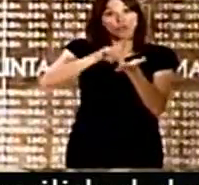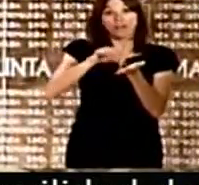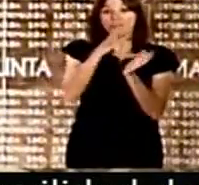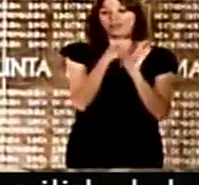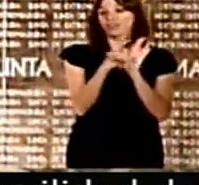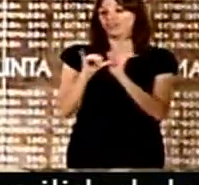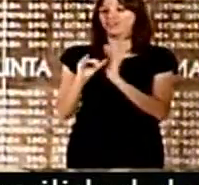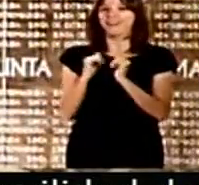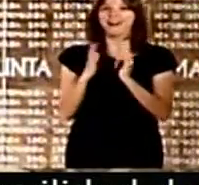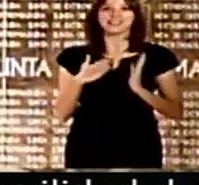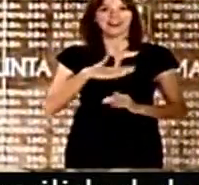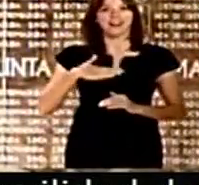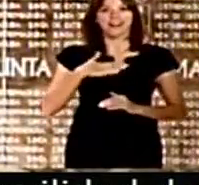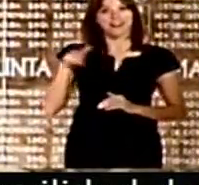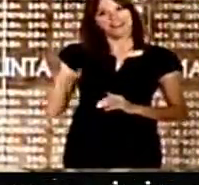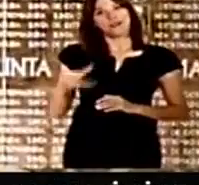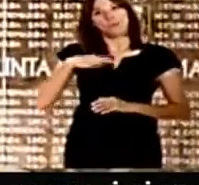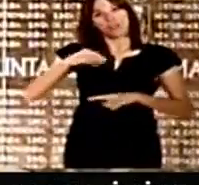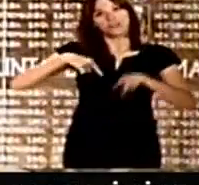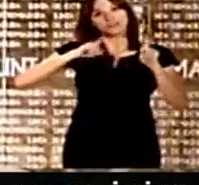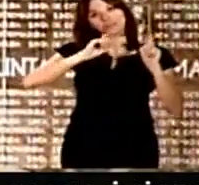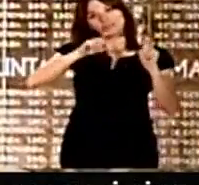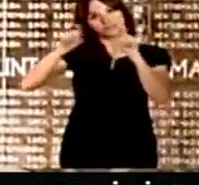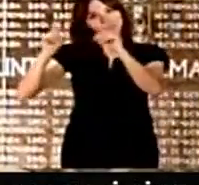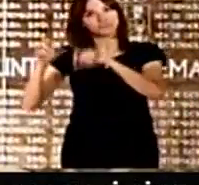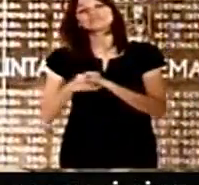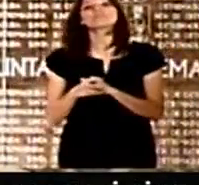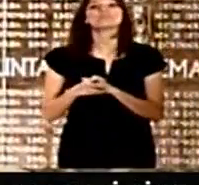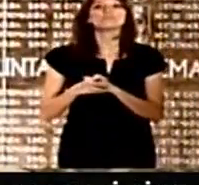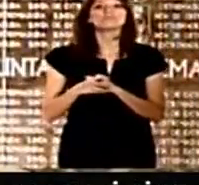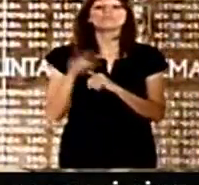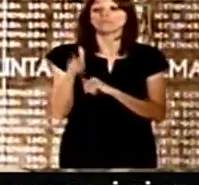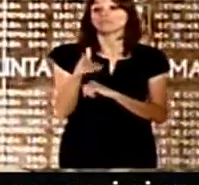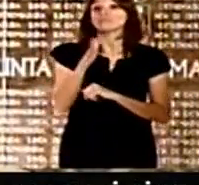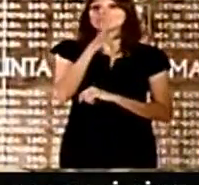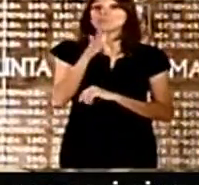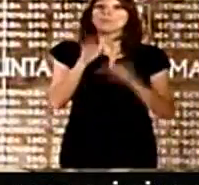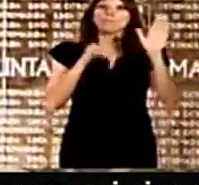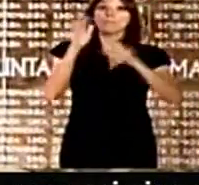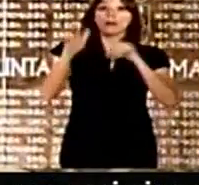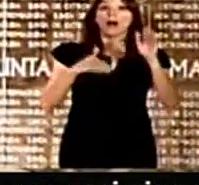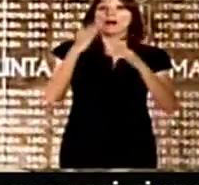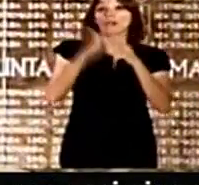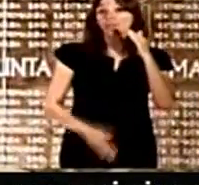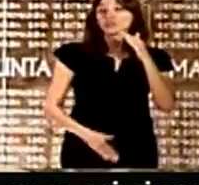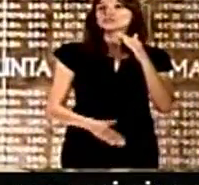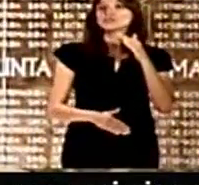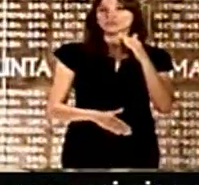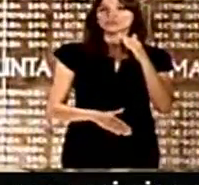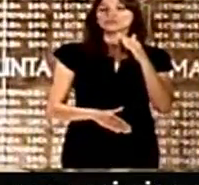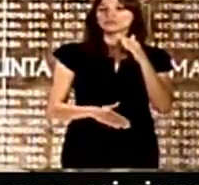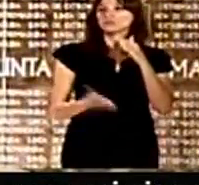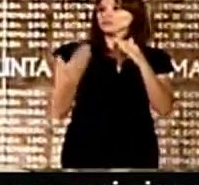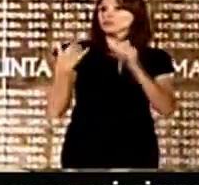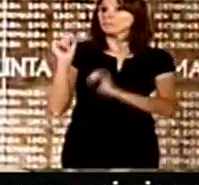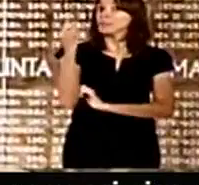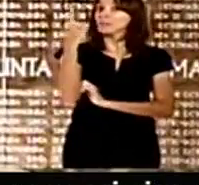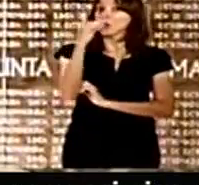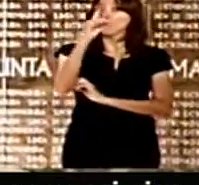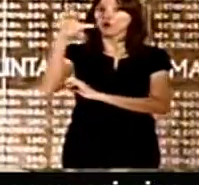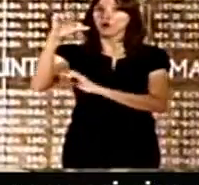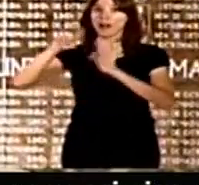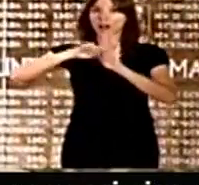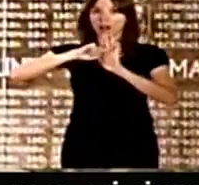de casa. Hacemos frente, por tanto, al reto demográfico. Los plazos para optar a esta convocatoria Una vez que se publiquen en el DOE serán